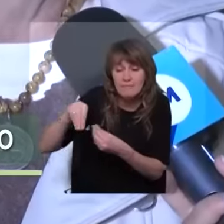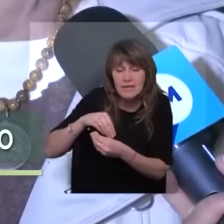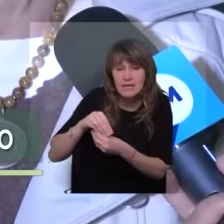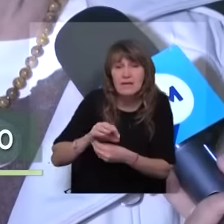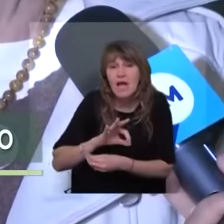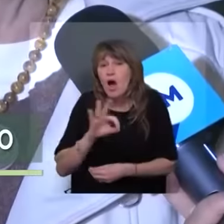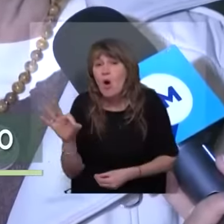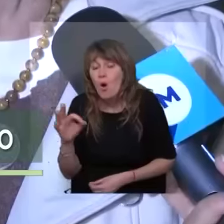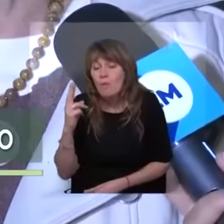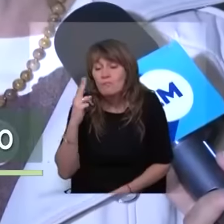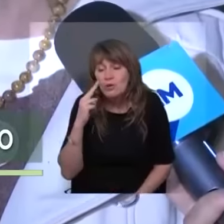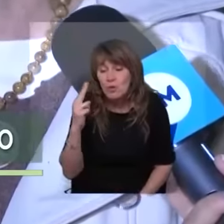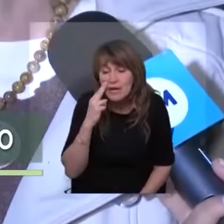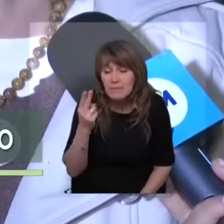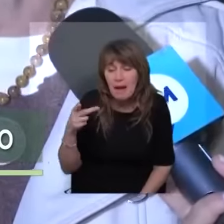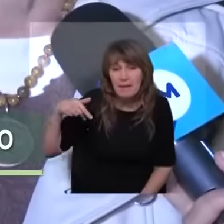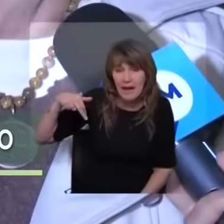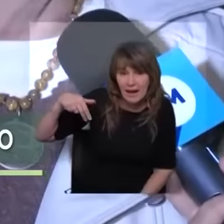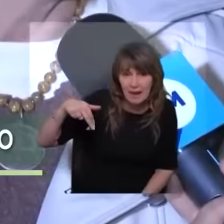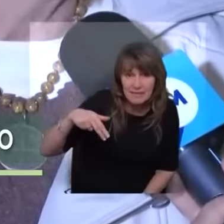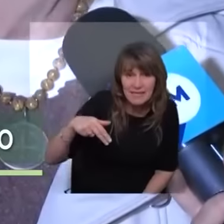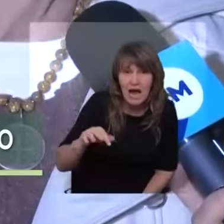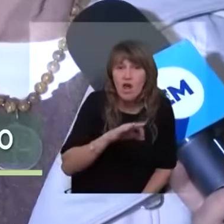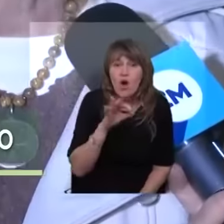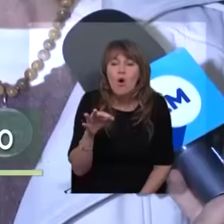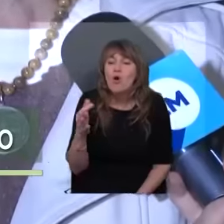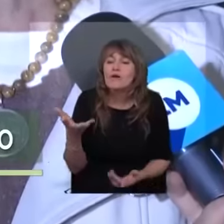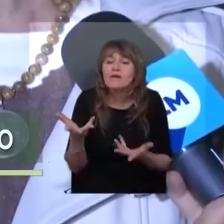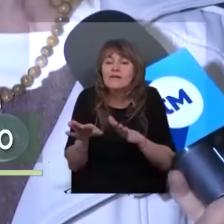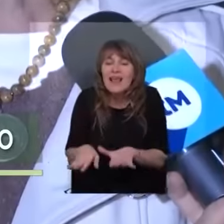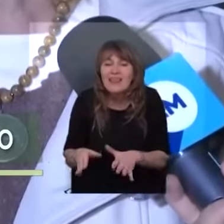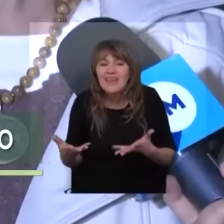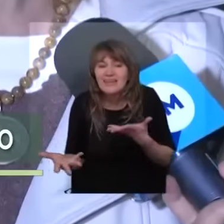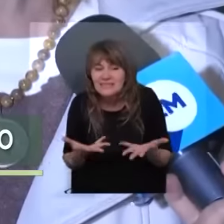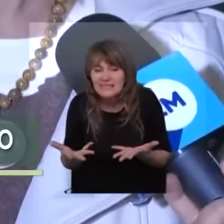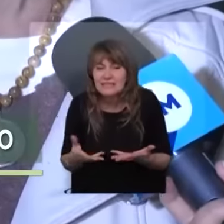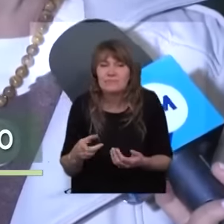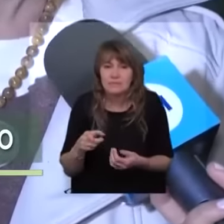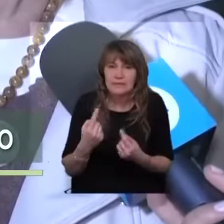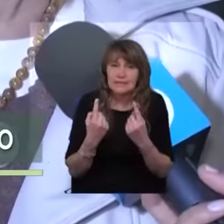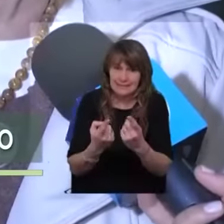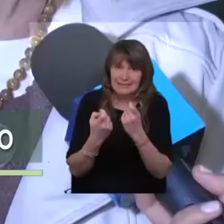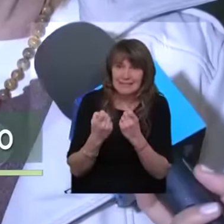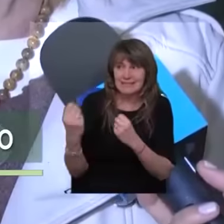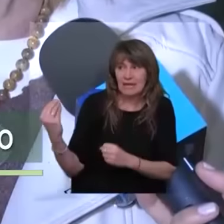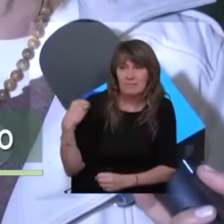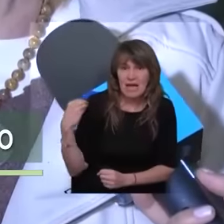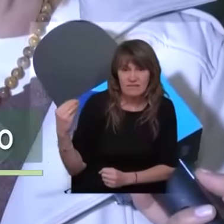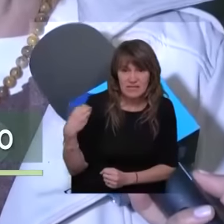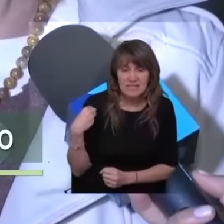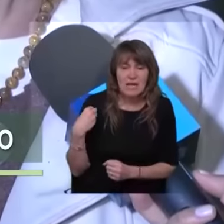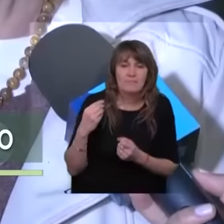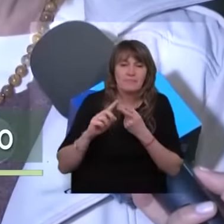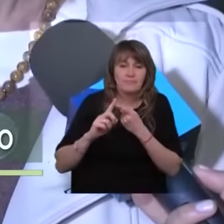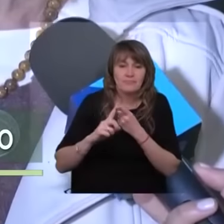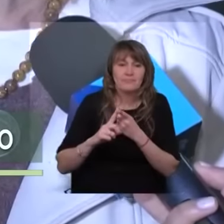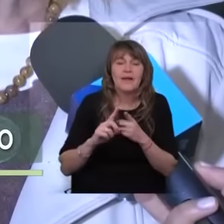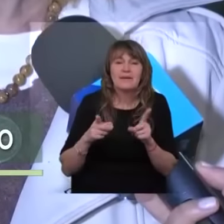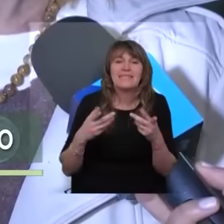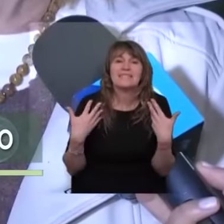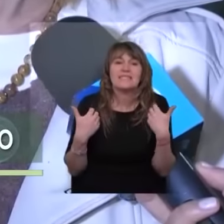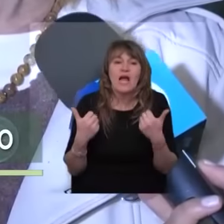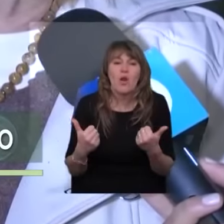tiene algún problema de movilidad si es una persona que no se mueve bueno para todos esos casos nosotros tenemos una gran articulación también con a